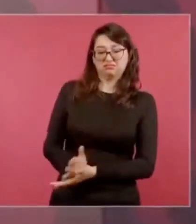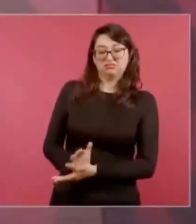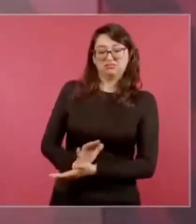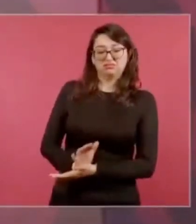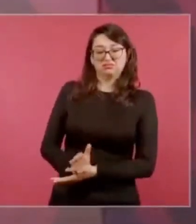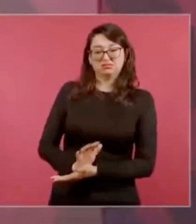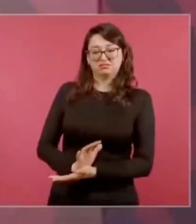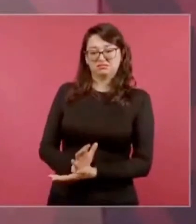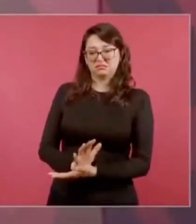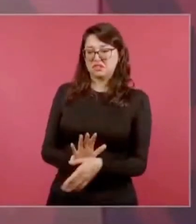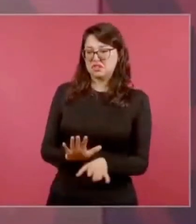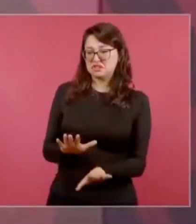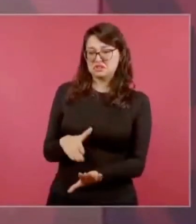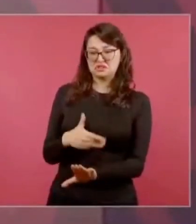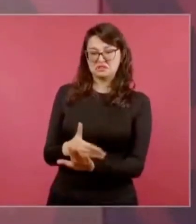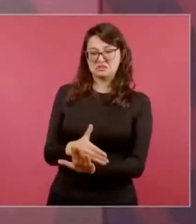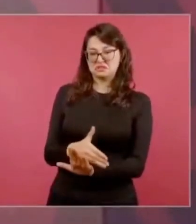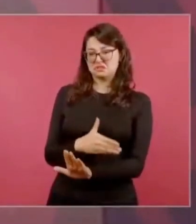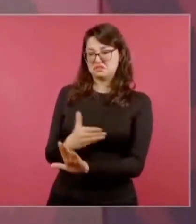discriminación.